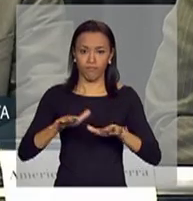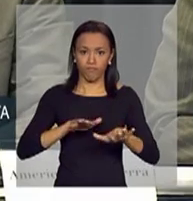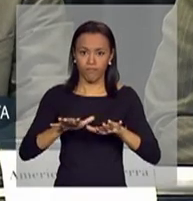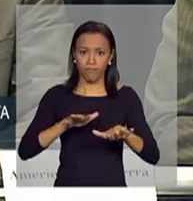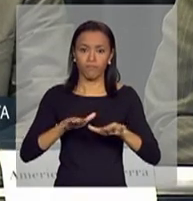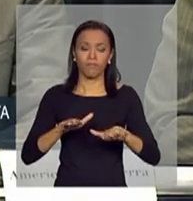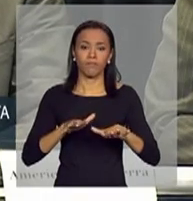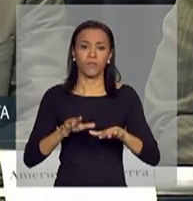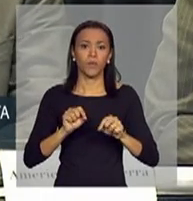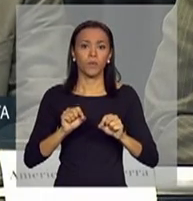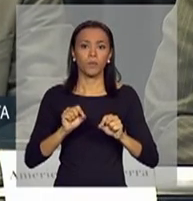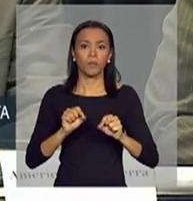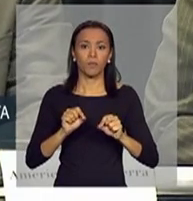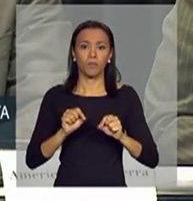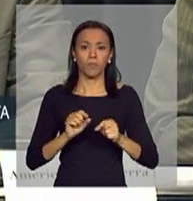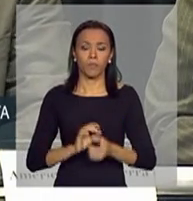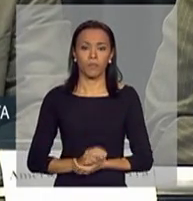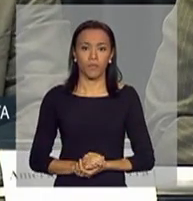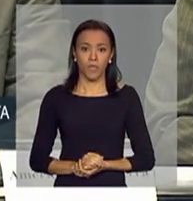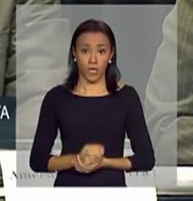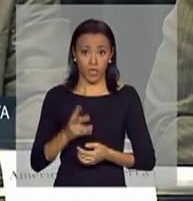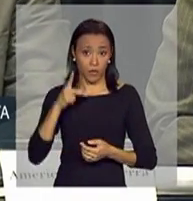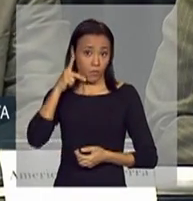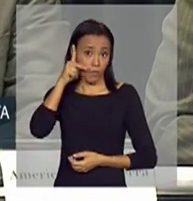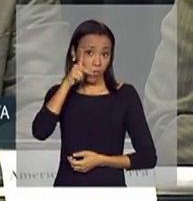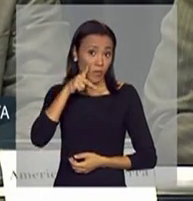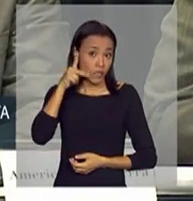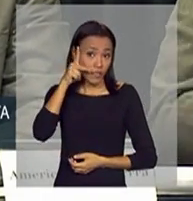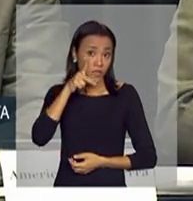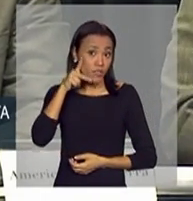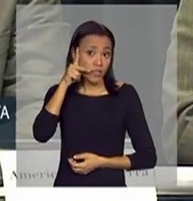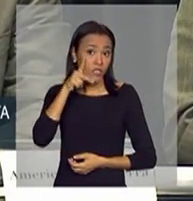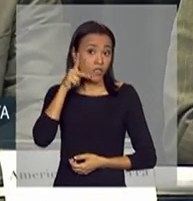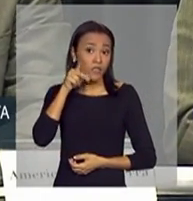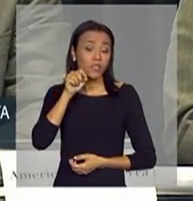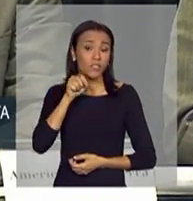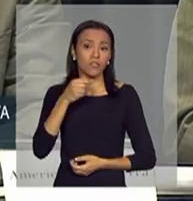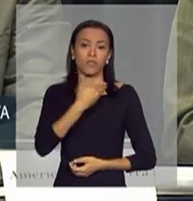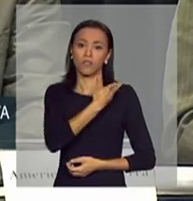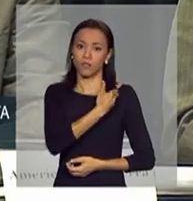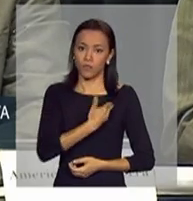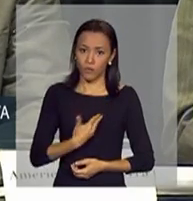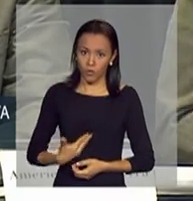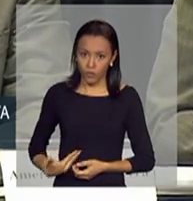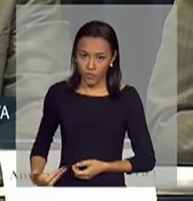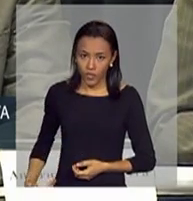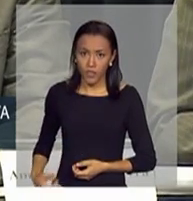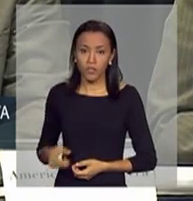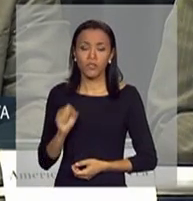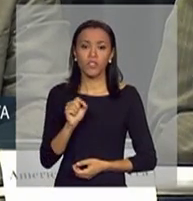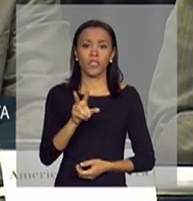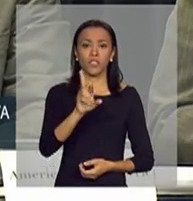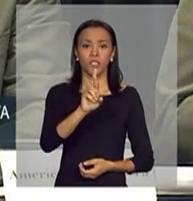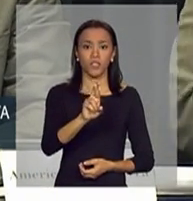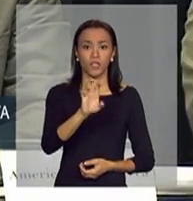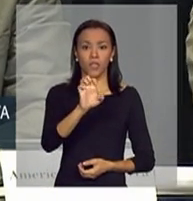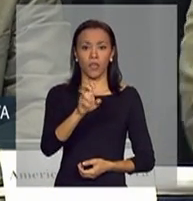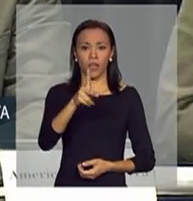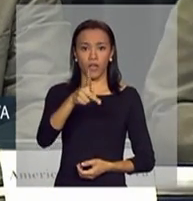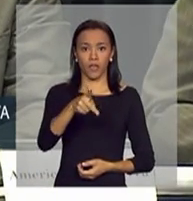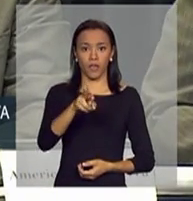donde se esbozan que hubo políticas públicas de Estado de represión hacia los